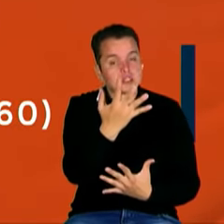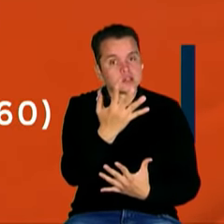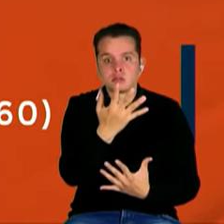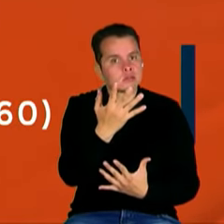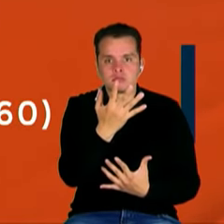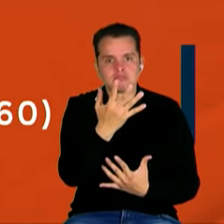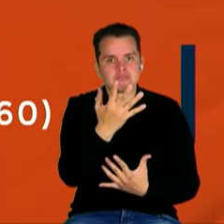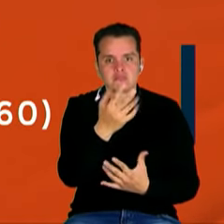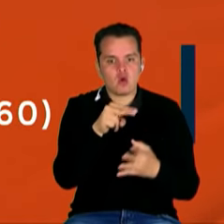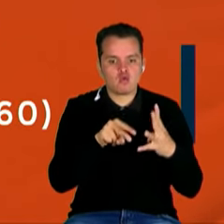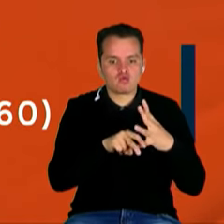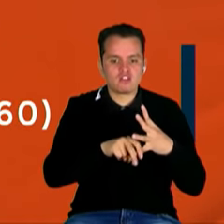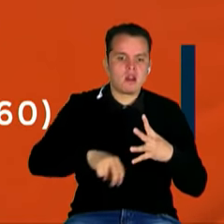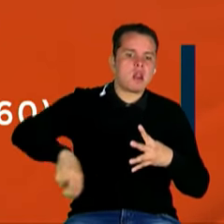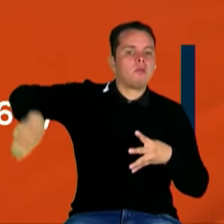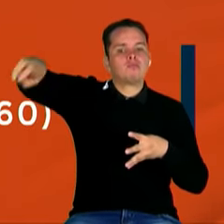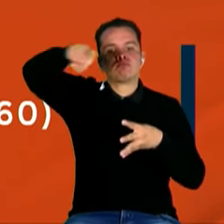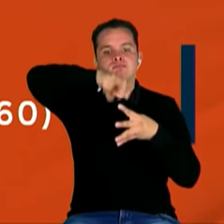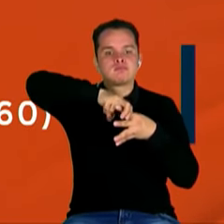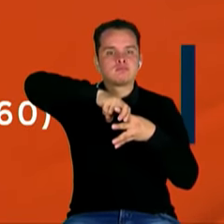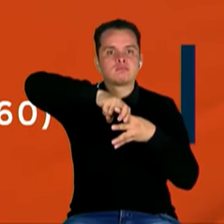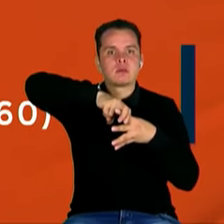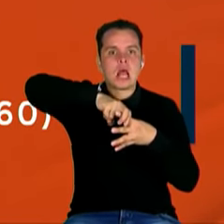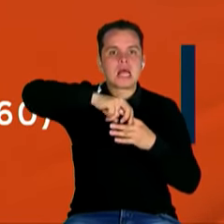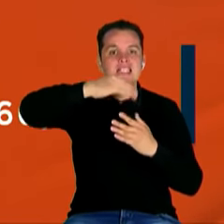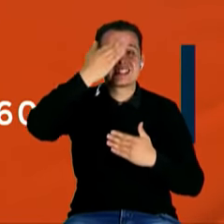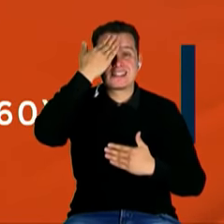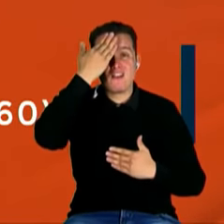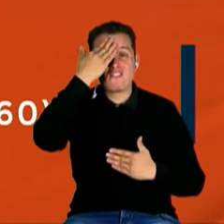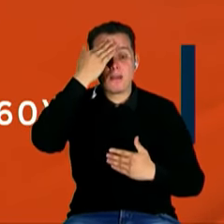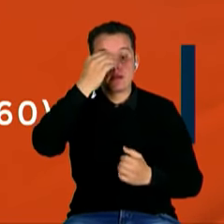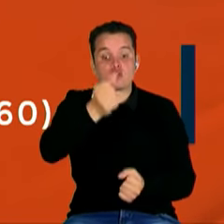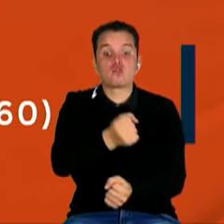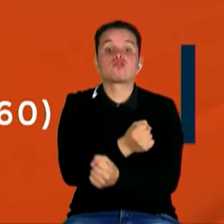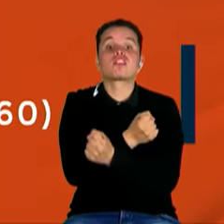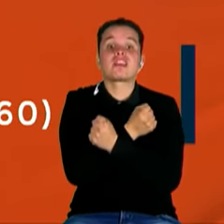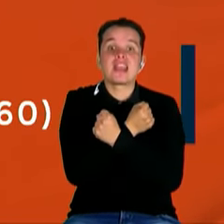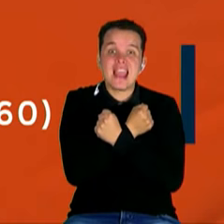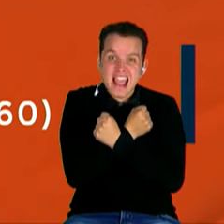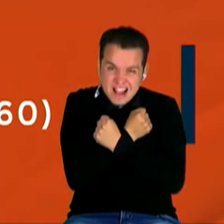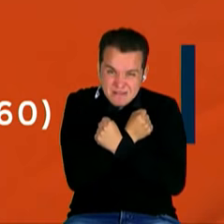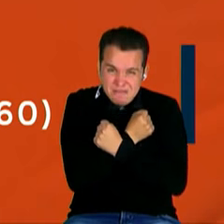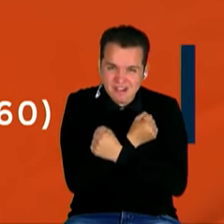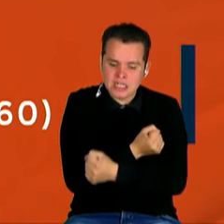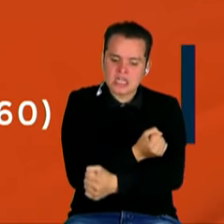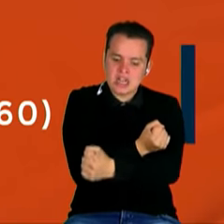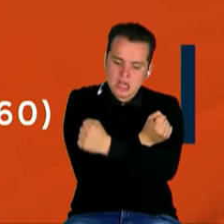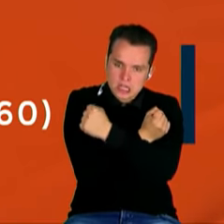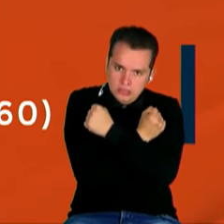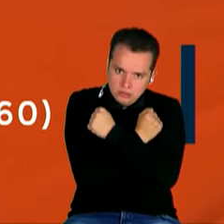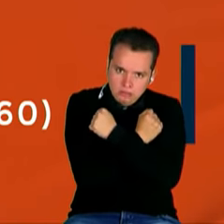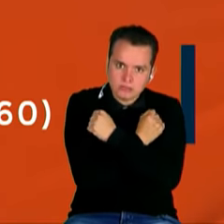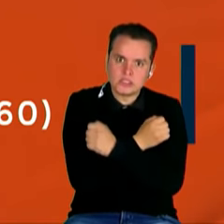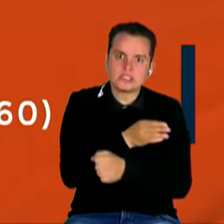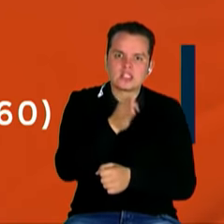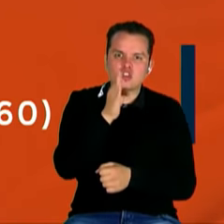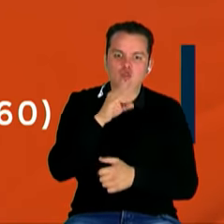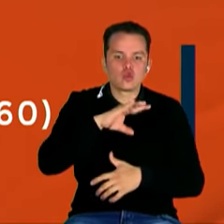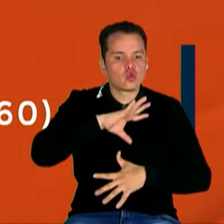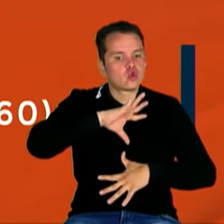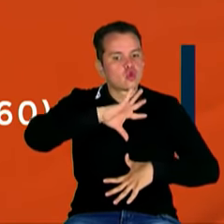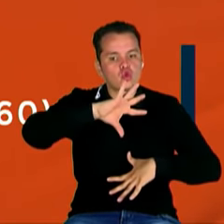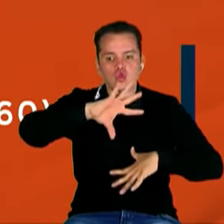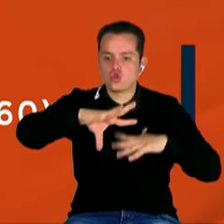hay un nivel superior. Y sabemos que a los que amamos a Dios, que a los que aman a Dios, todas